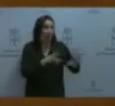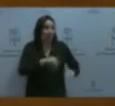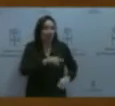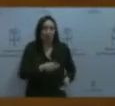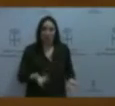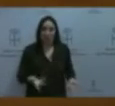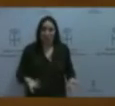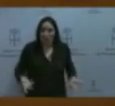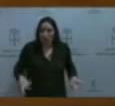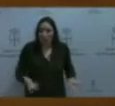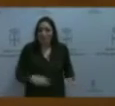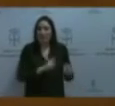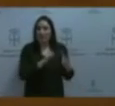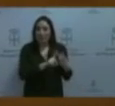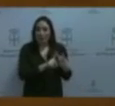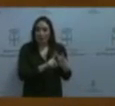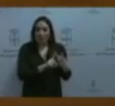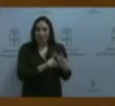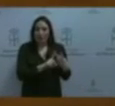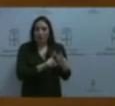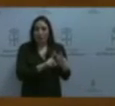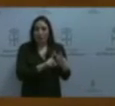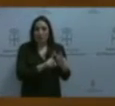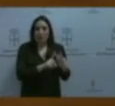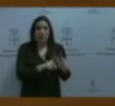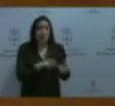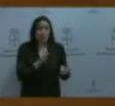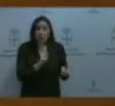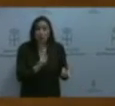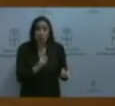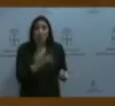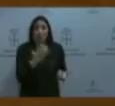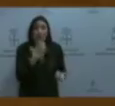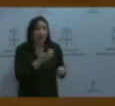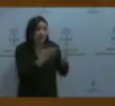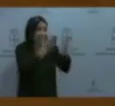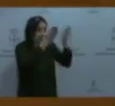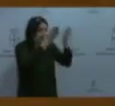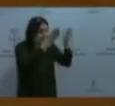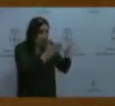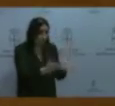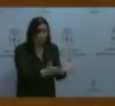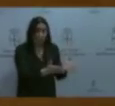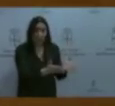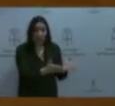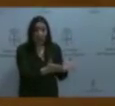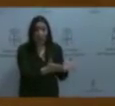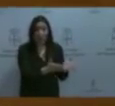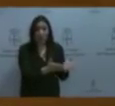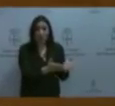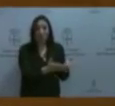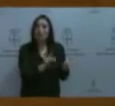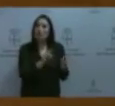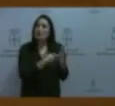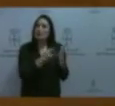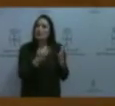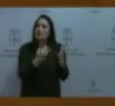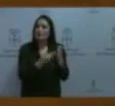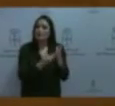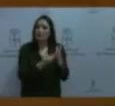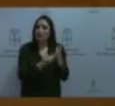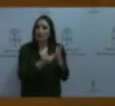Y la segunda pregunta es simplemente si estaría dispuesto a establecer un sistema para la